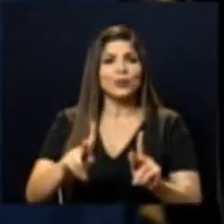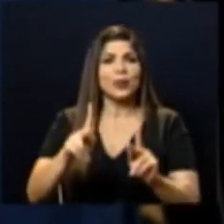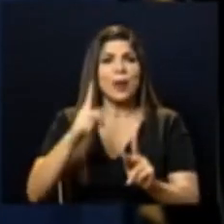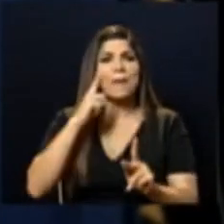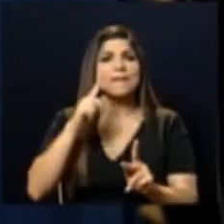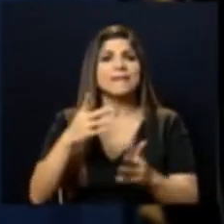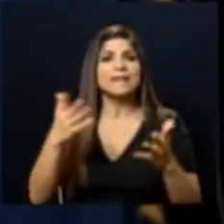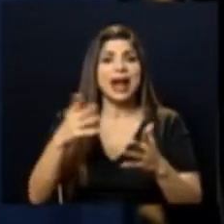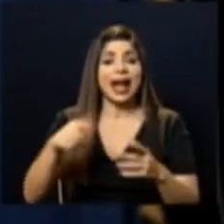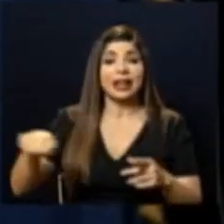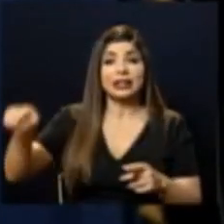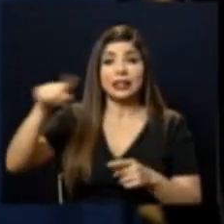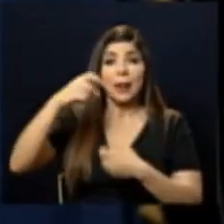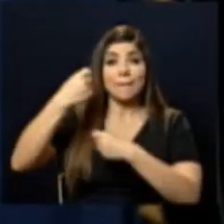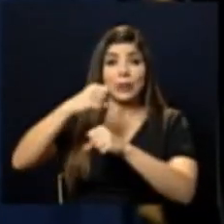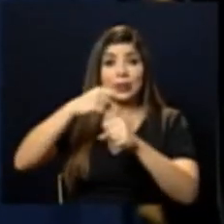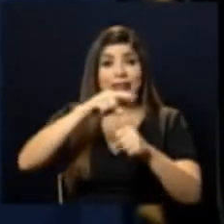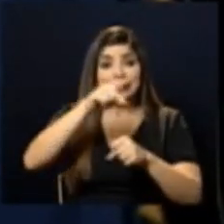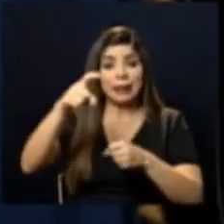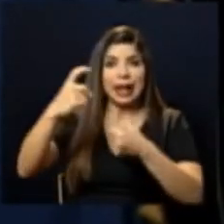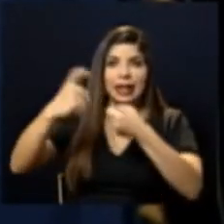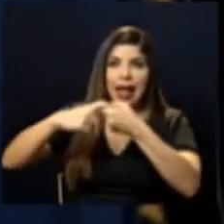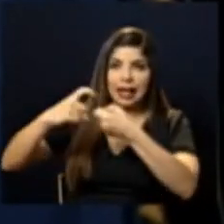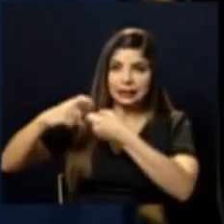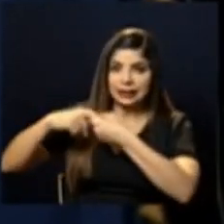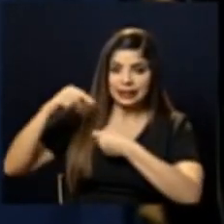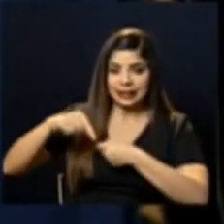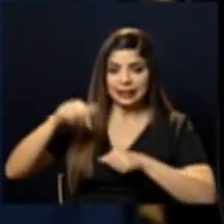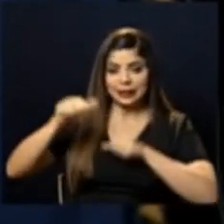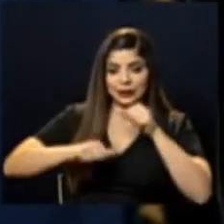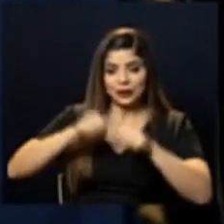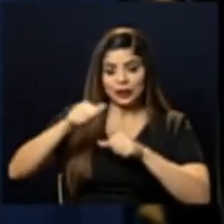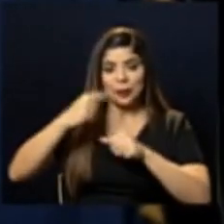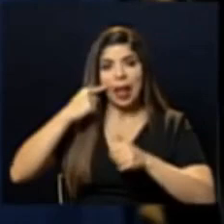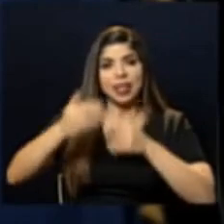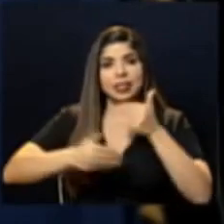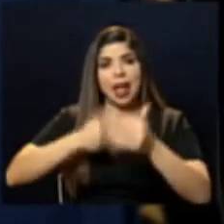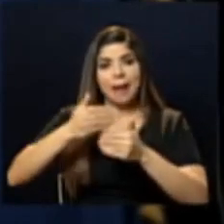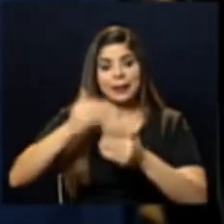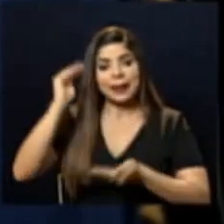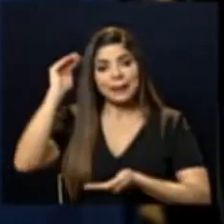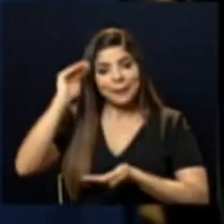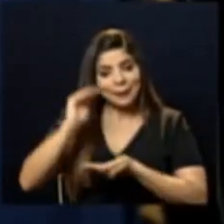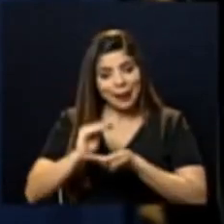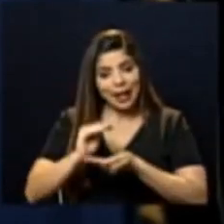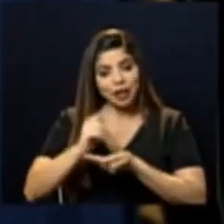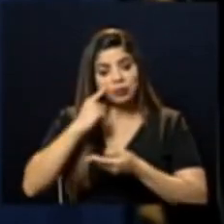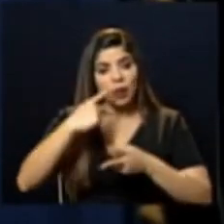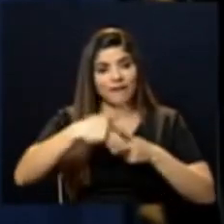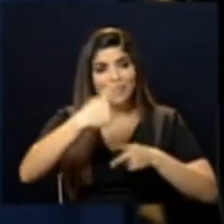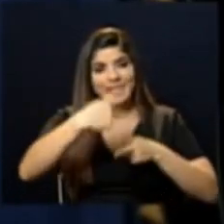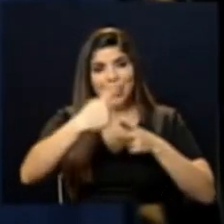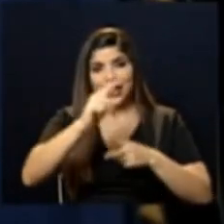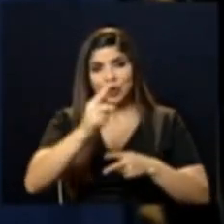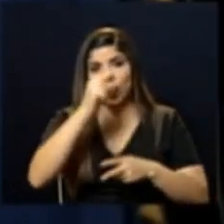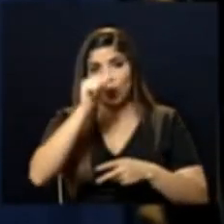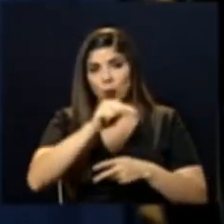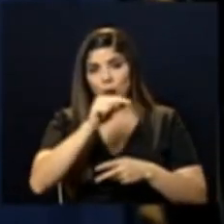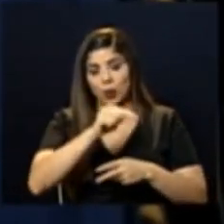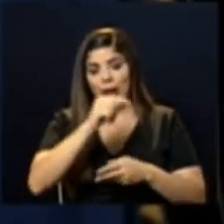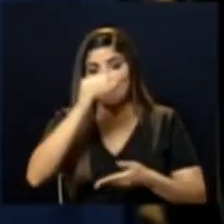las municipalidades se sumen al esfuerzo de reducción de trámites por medio de ventanillas únicas.